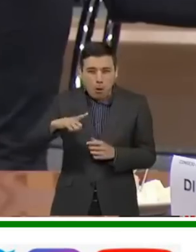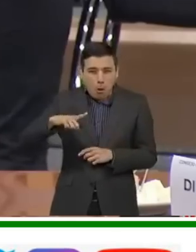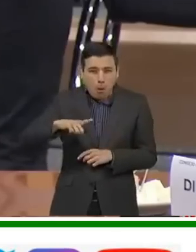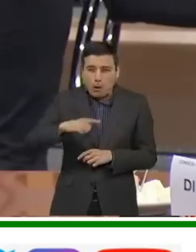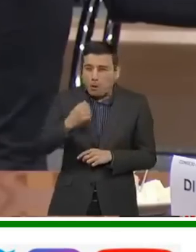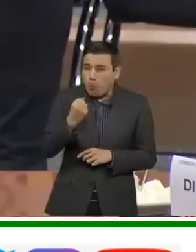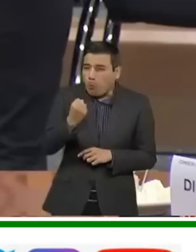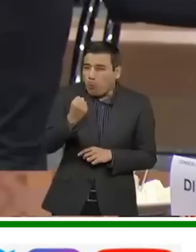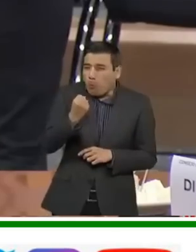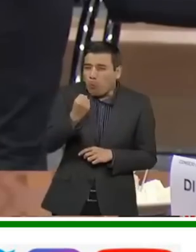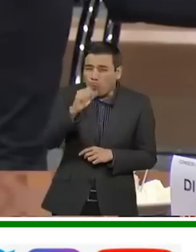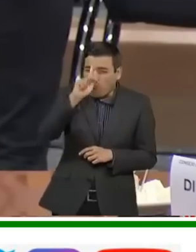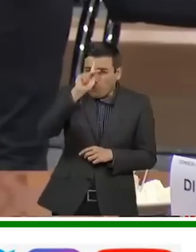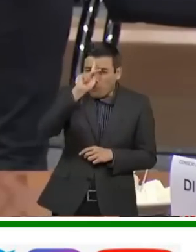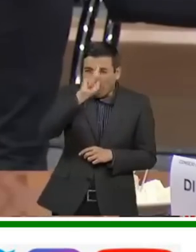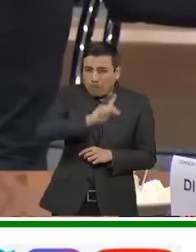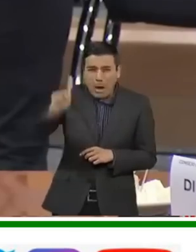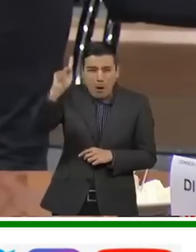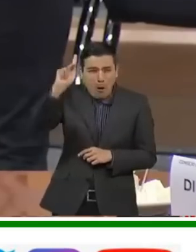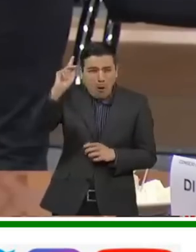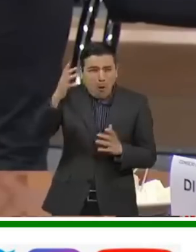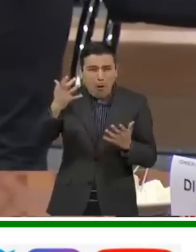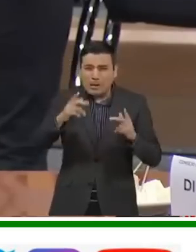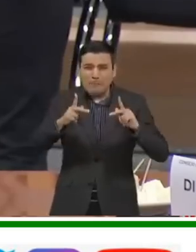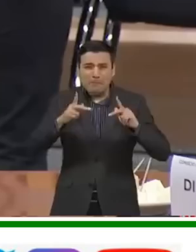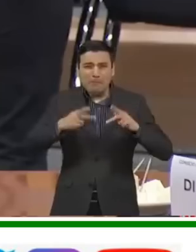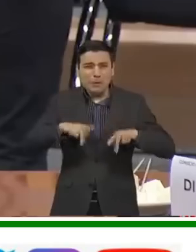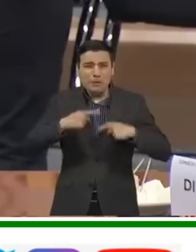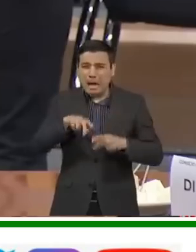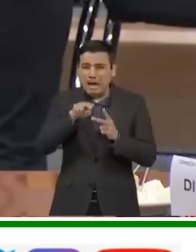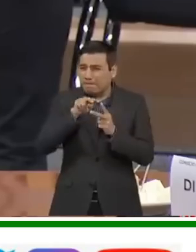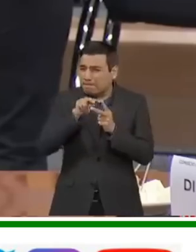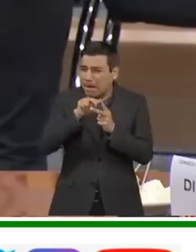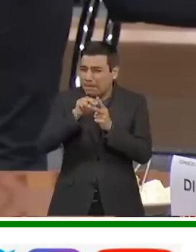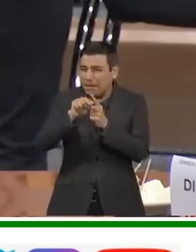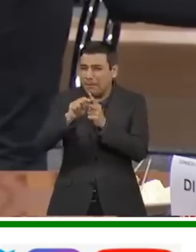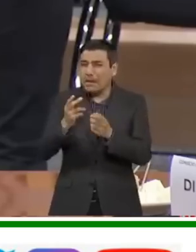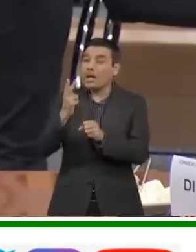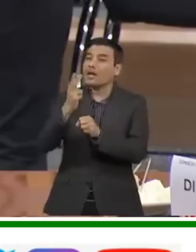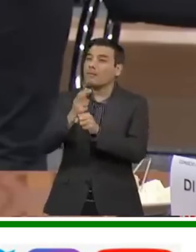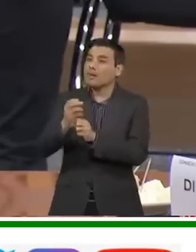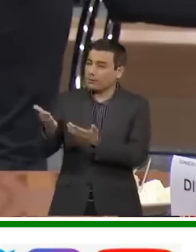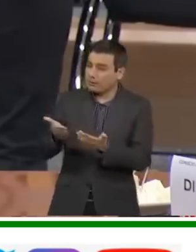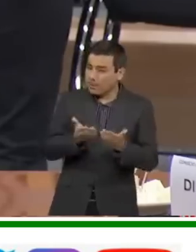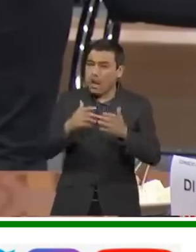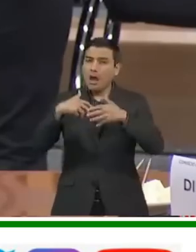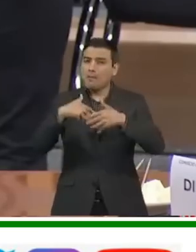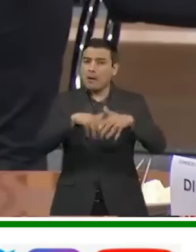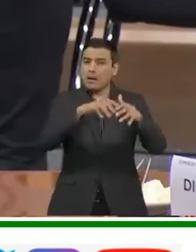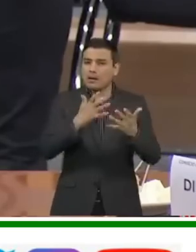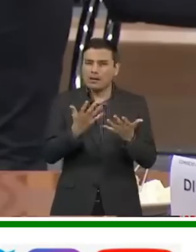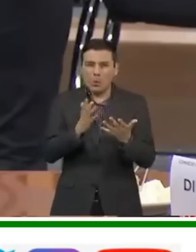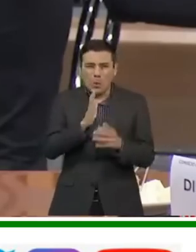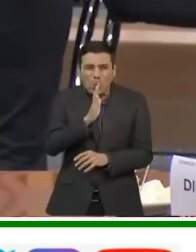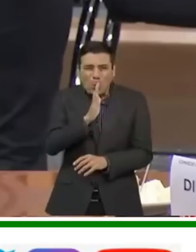mundo, a los genocidas más acreditados y comprobados del mundo, los invitan a desfilar y los invitan desde el